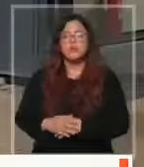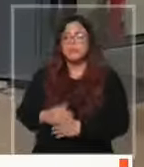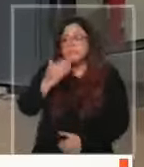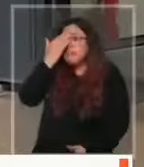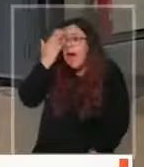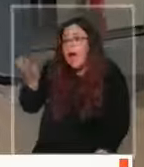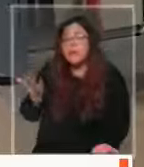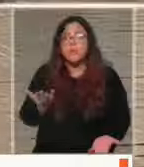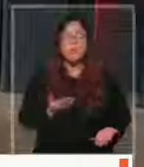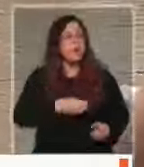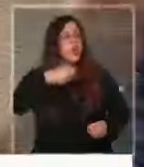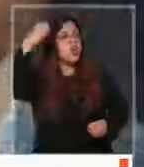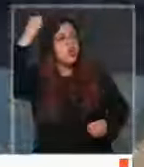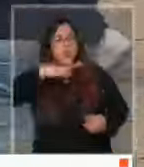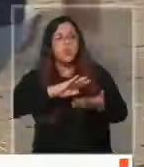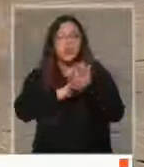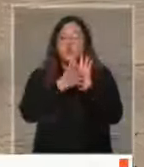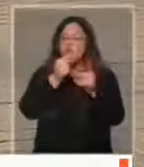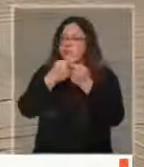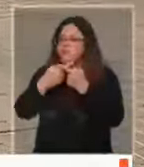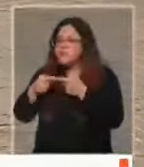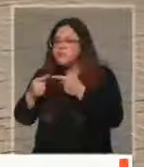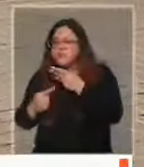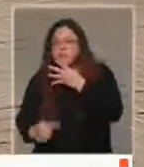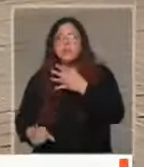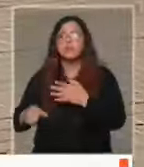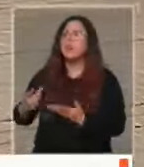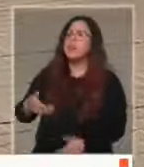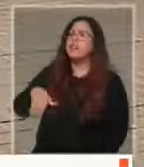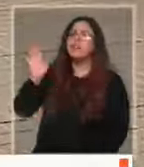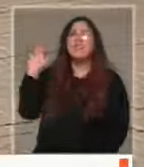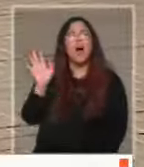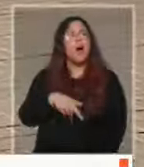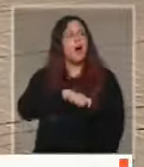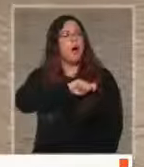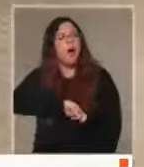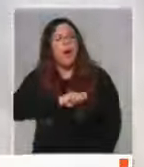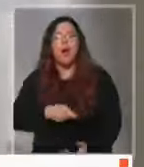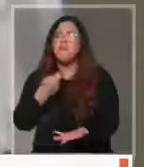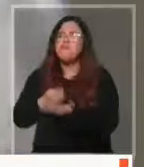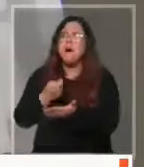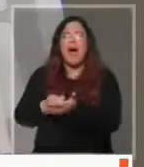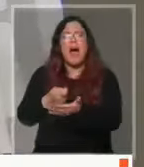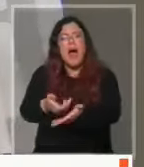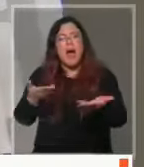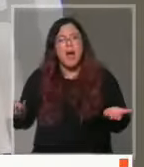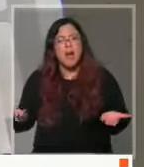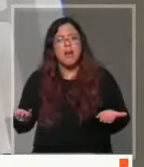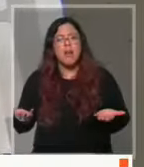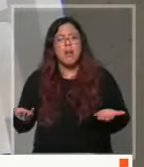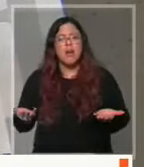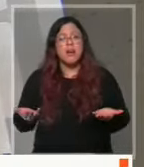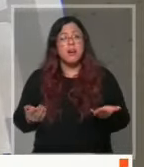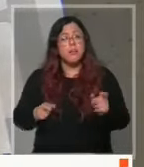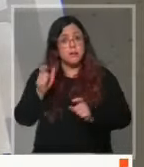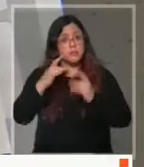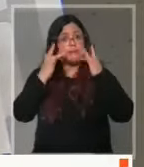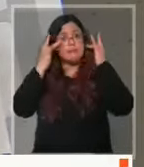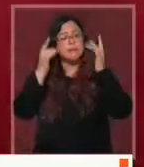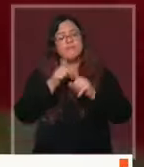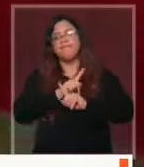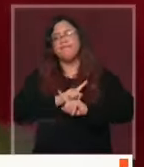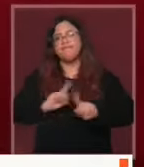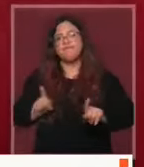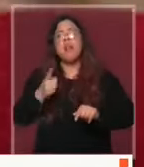igual. Sube la luz, suben todo. Si una lata uno es jubilado y tiene que estar pagando las ganas. Descontento transversal.